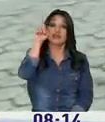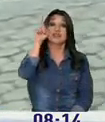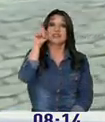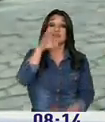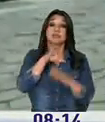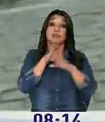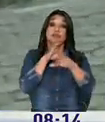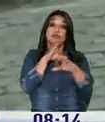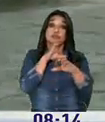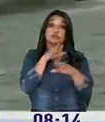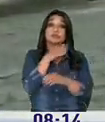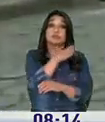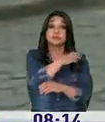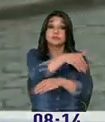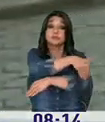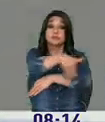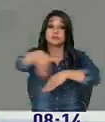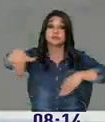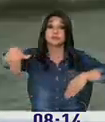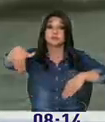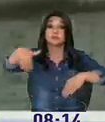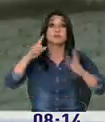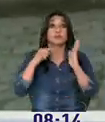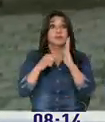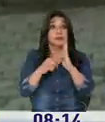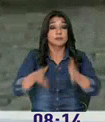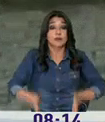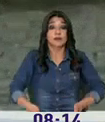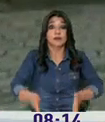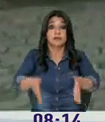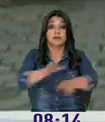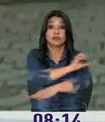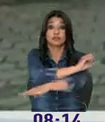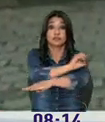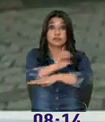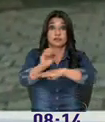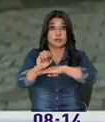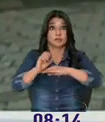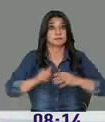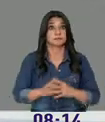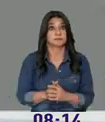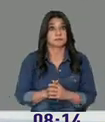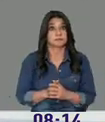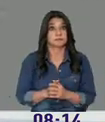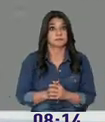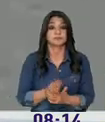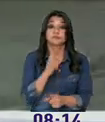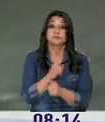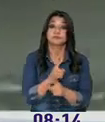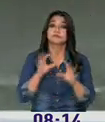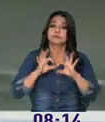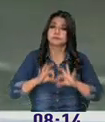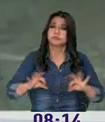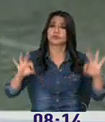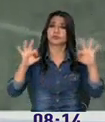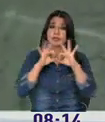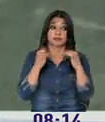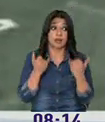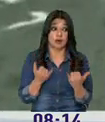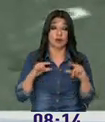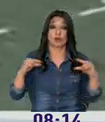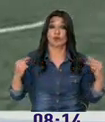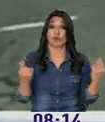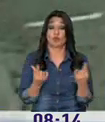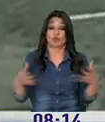traslado para llegar a vías principales como la primera aquí, que es la avenida Occidental. De allí la importancia y por qué están todos aquí reunidos